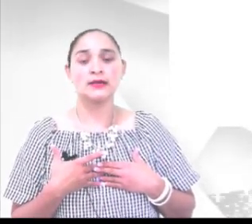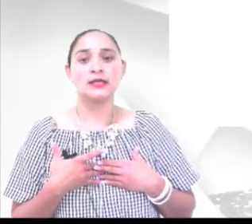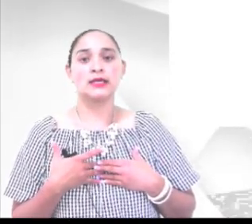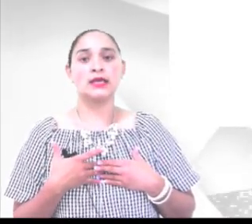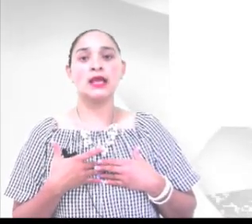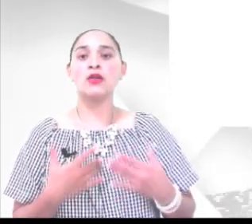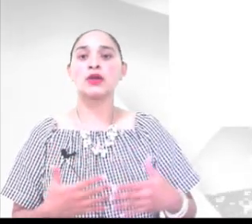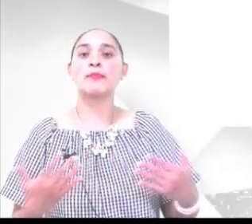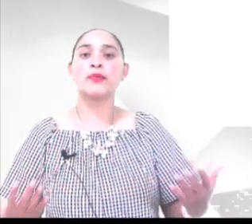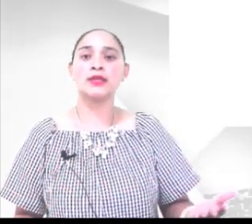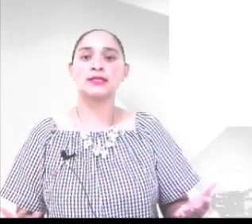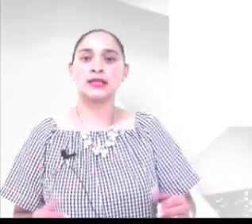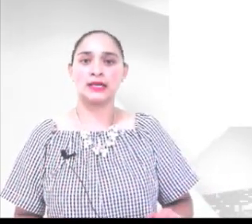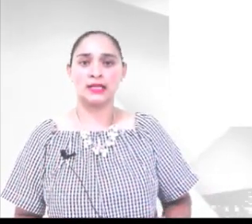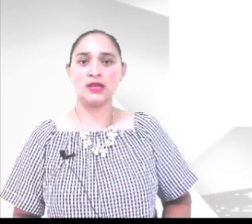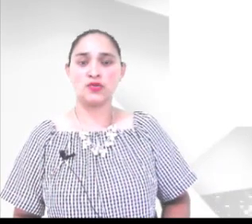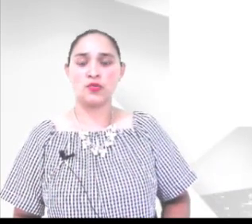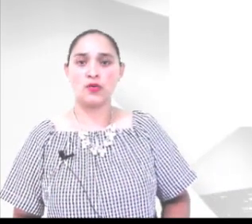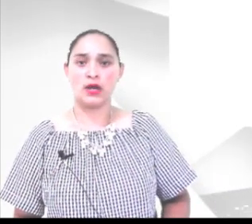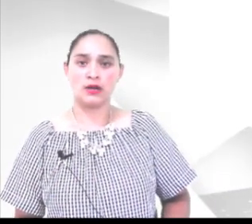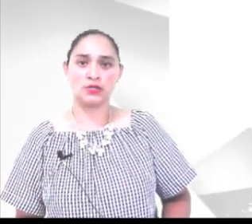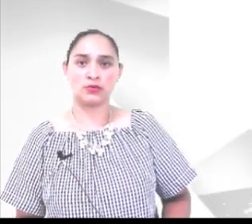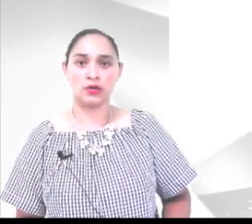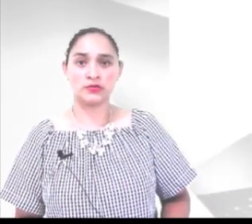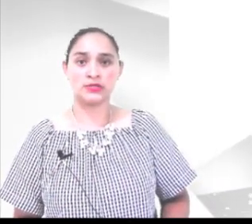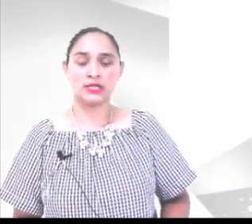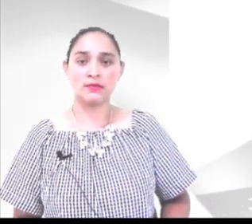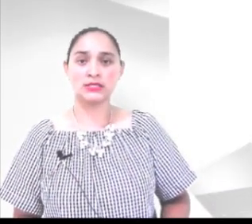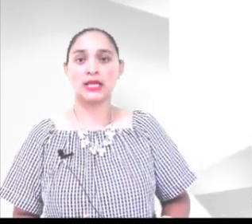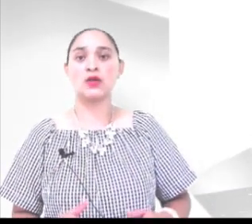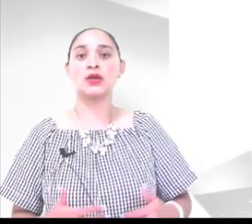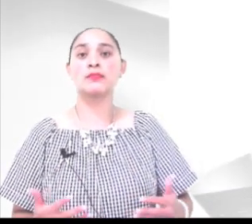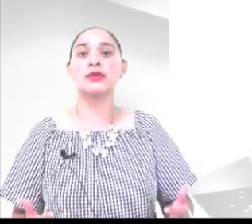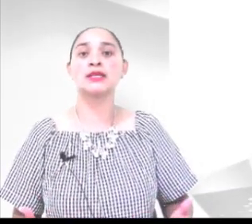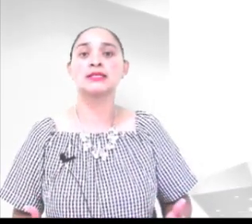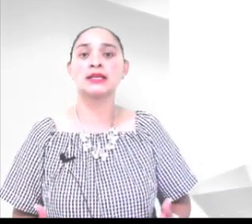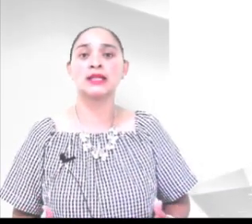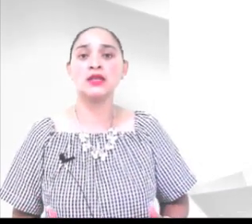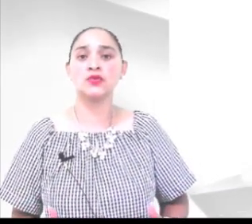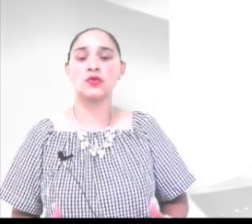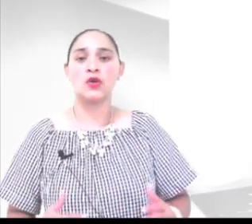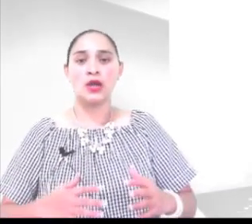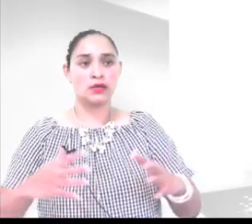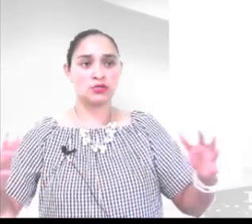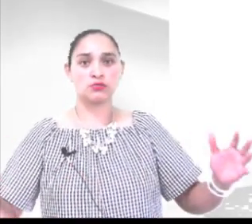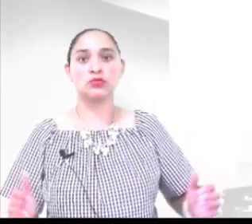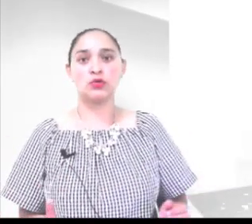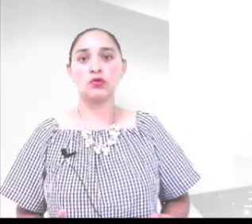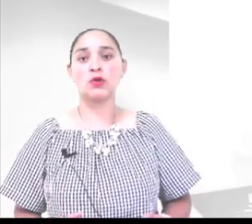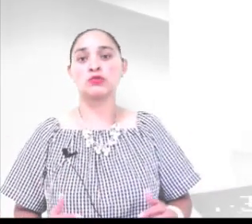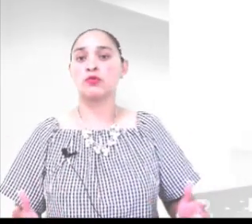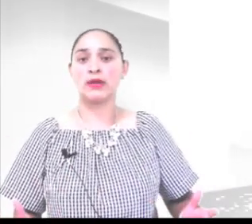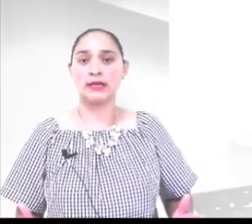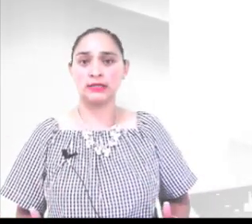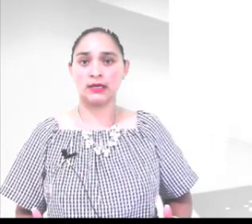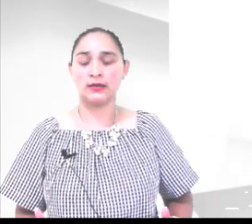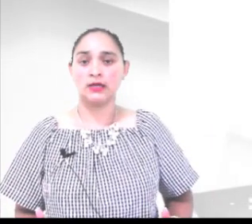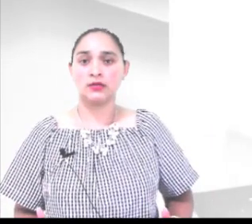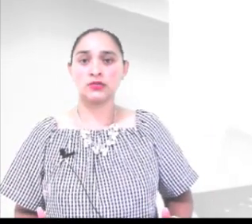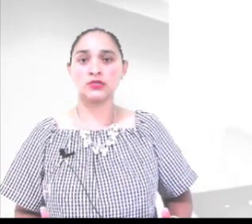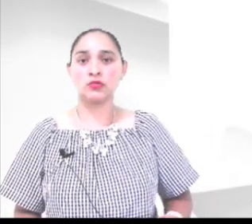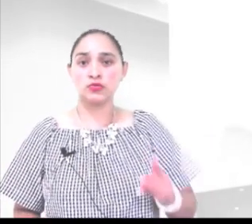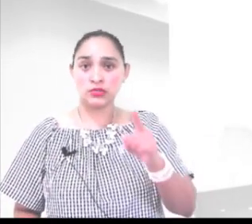saber qué es lo que puede hacerle daño a nuestros ecosistemas, qué es lo que puede hacer daño en nuestro entorno, a nuestro